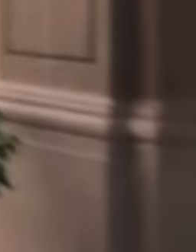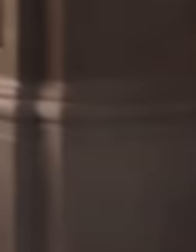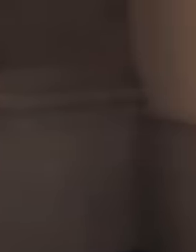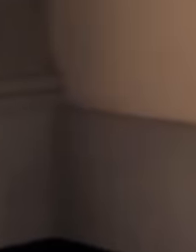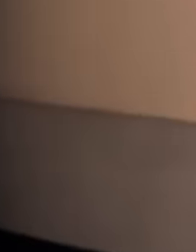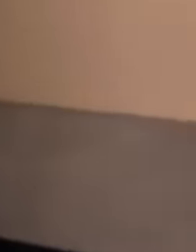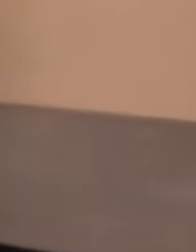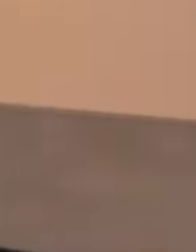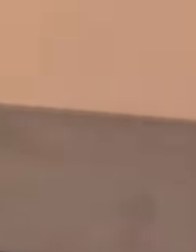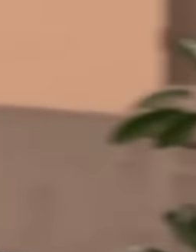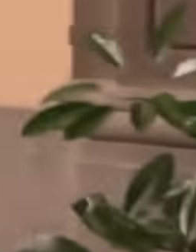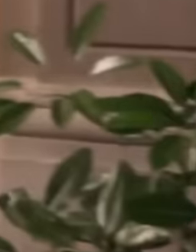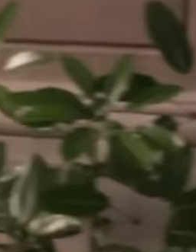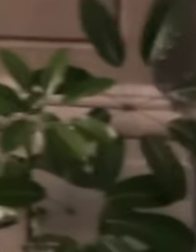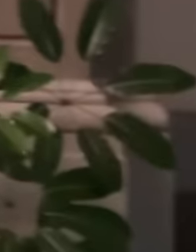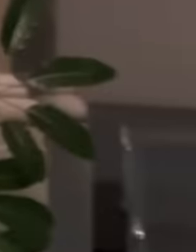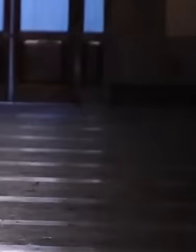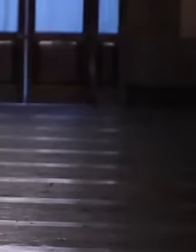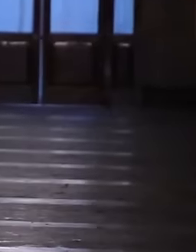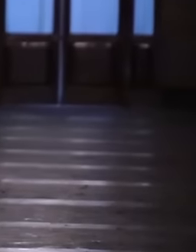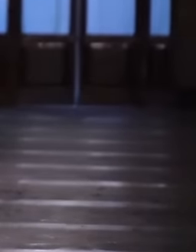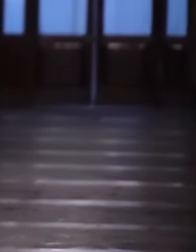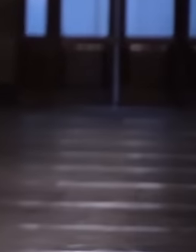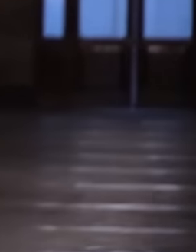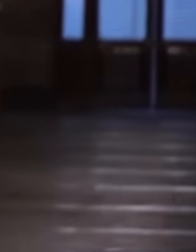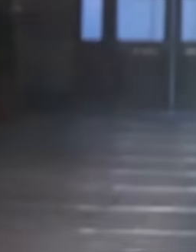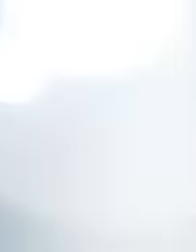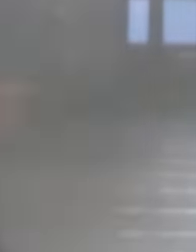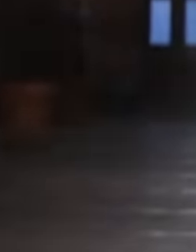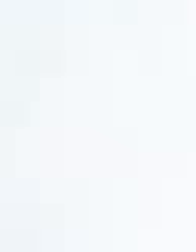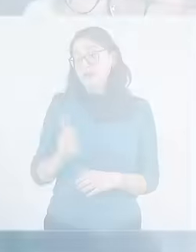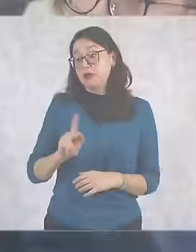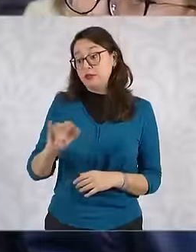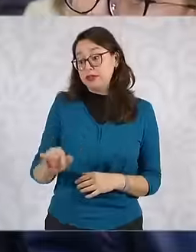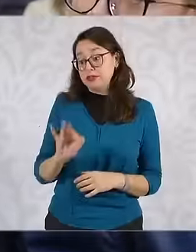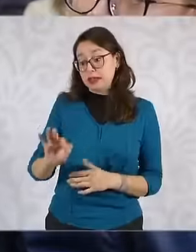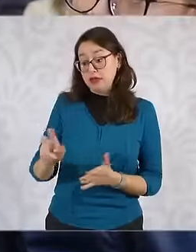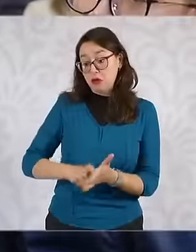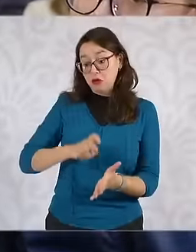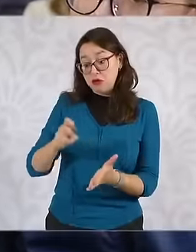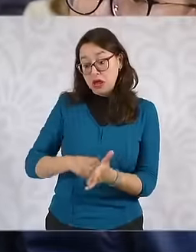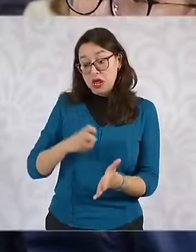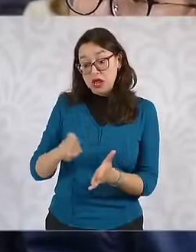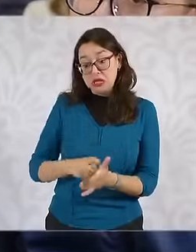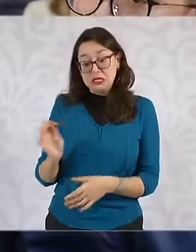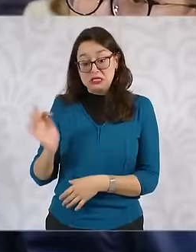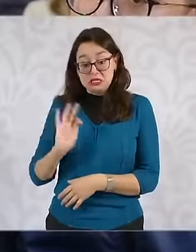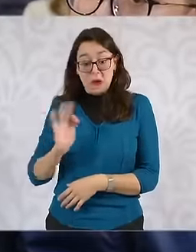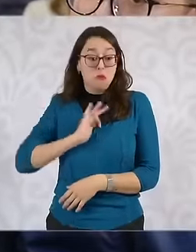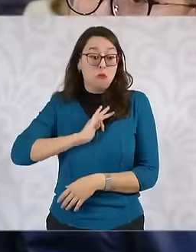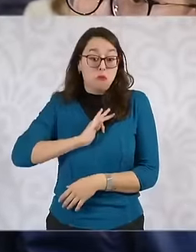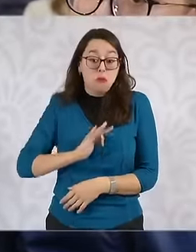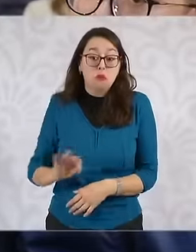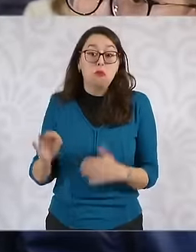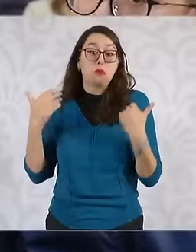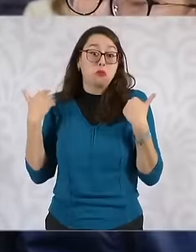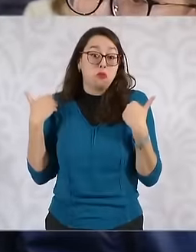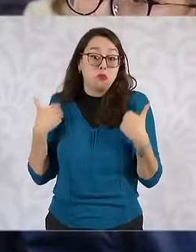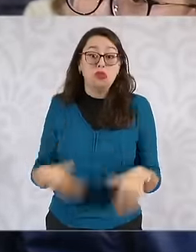Nuevamente, se cuela en la mañanera de la presidenta Claudia Sheinbaum, esta pseudo reportera independiente, Reina